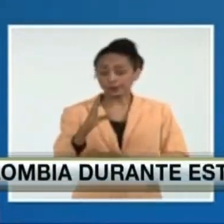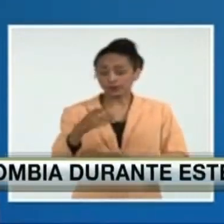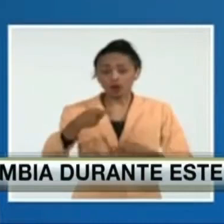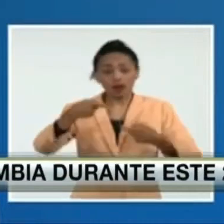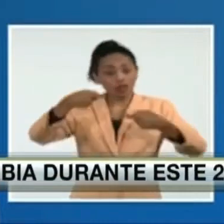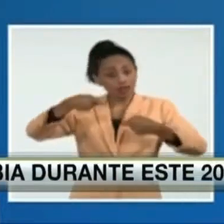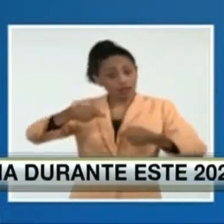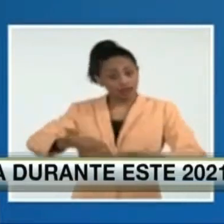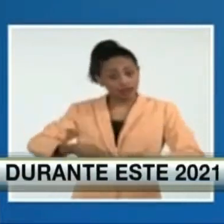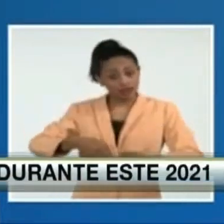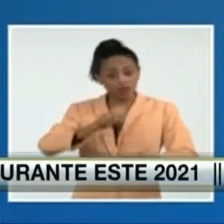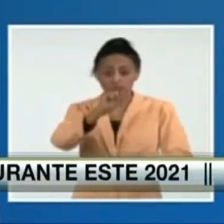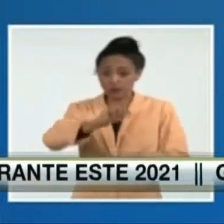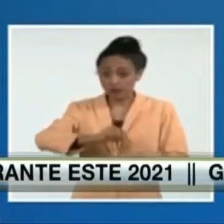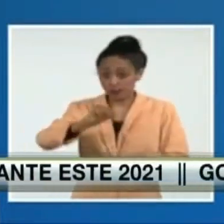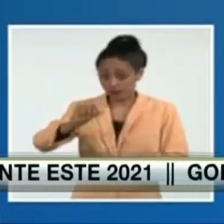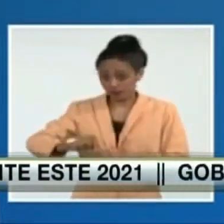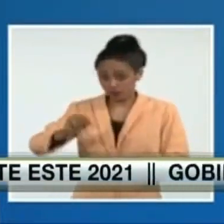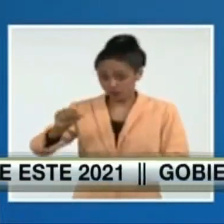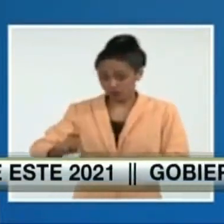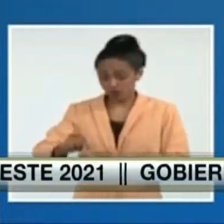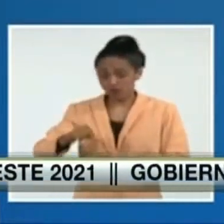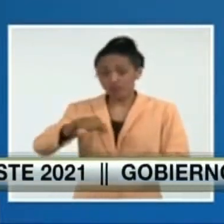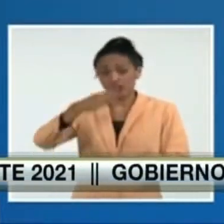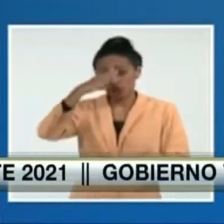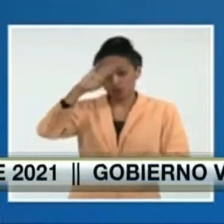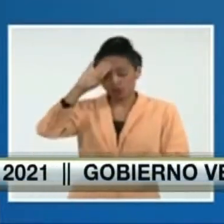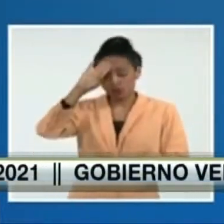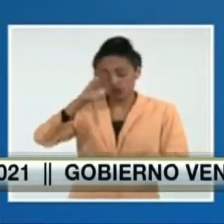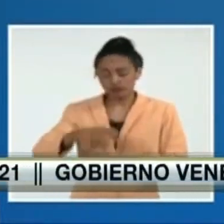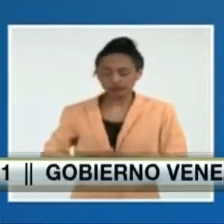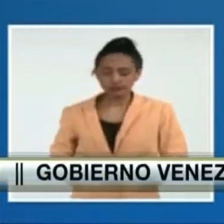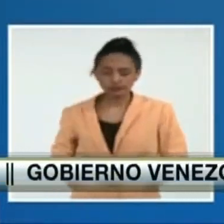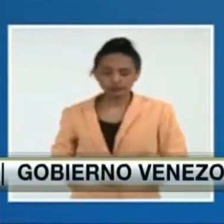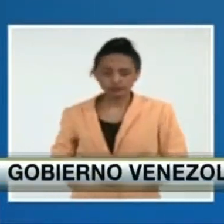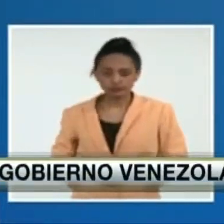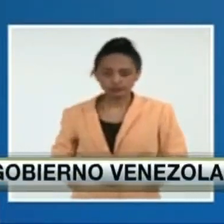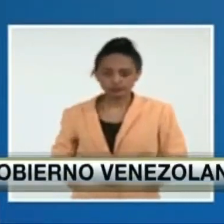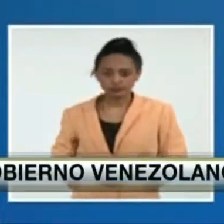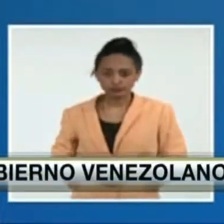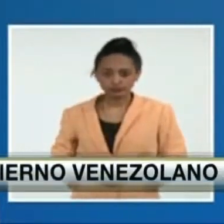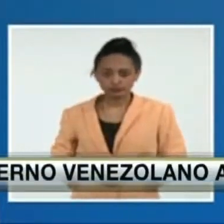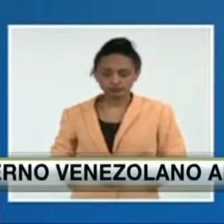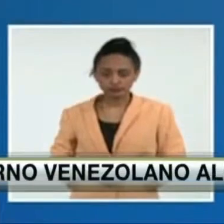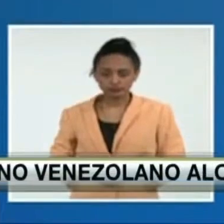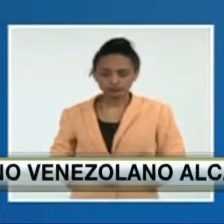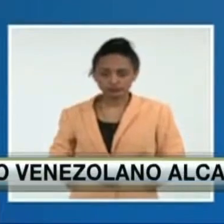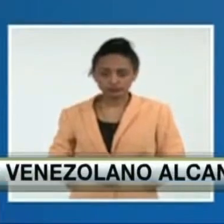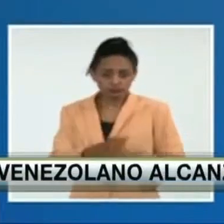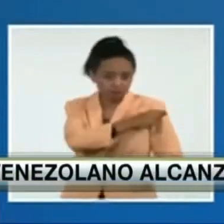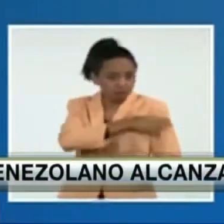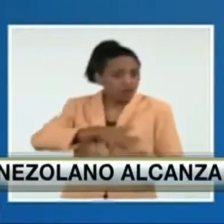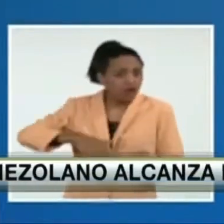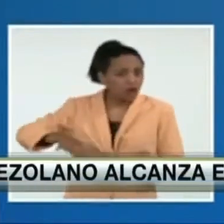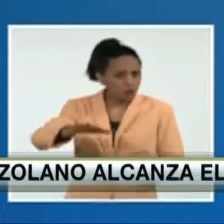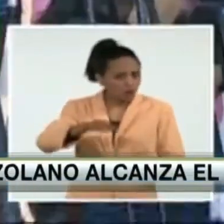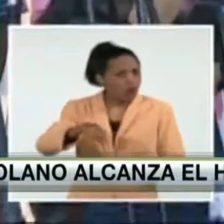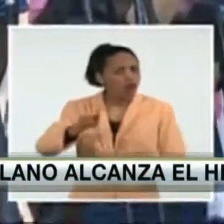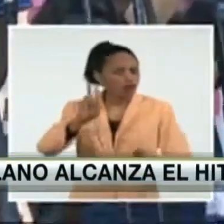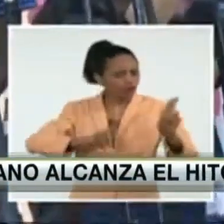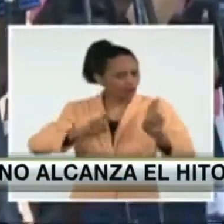los ciudadanos y con el respaldo de todo nuestro pueblo.